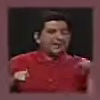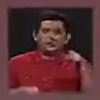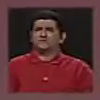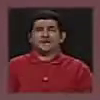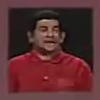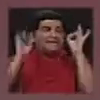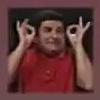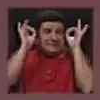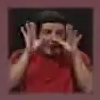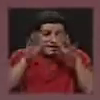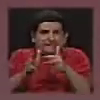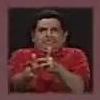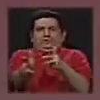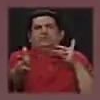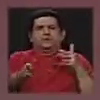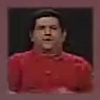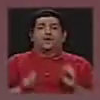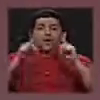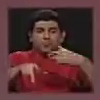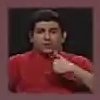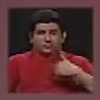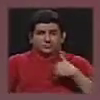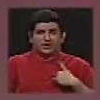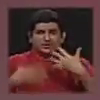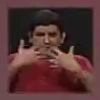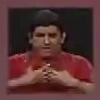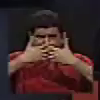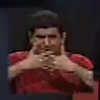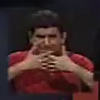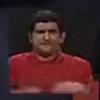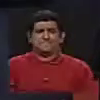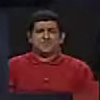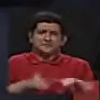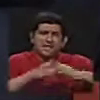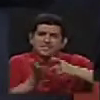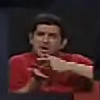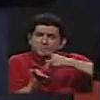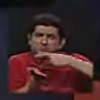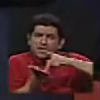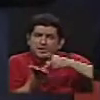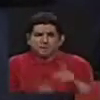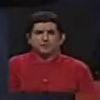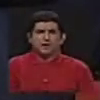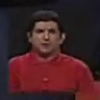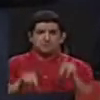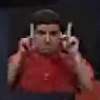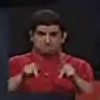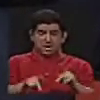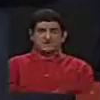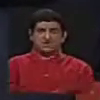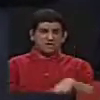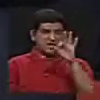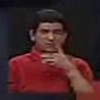Y como usted decía, la posibilidad que tenga el concesionario de ajustar los precios para que la gente